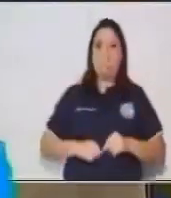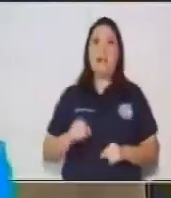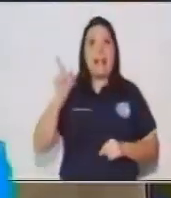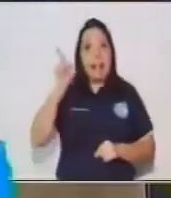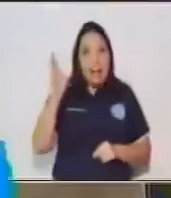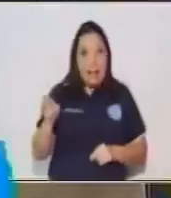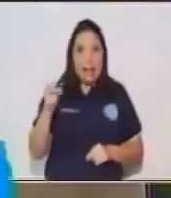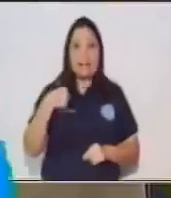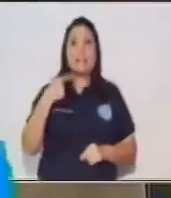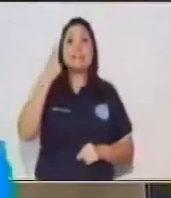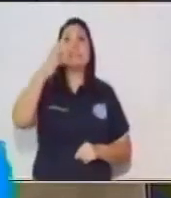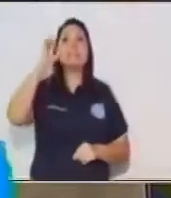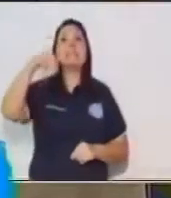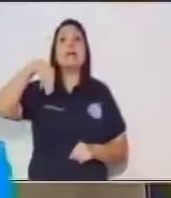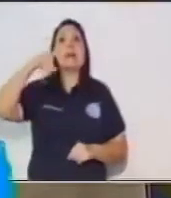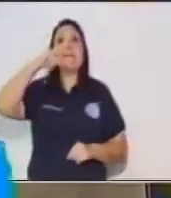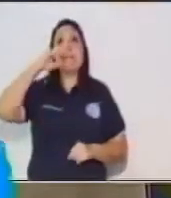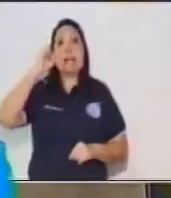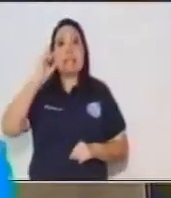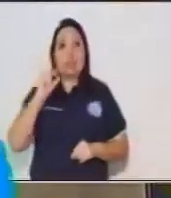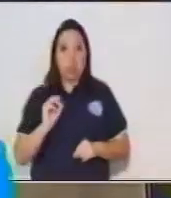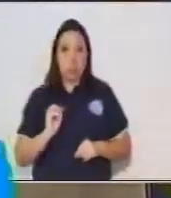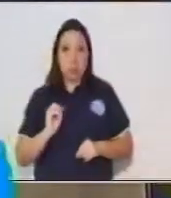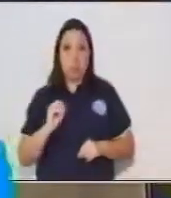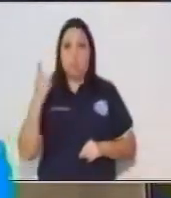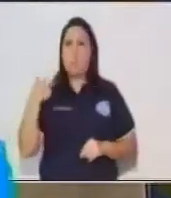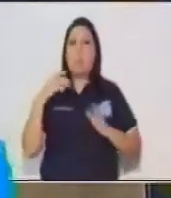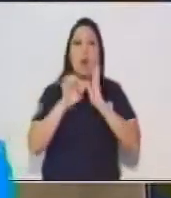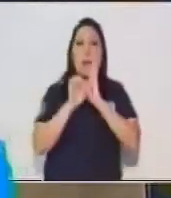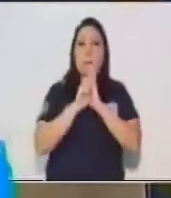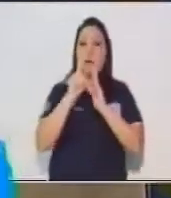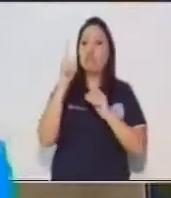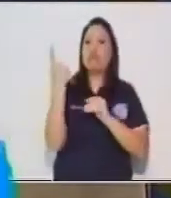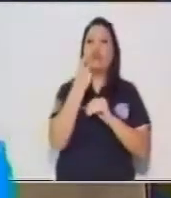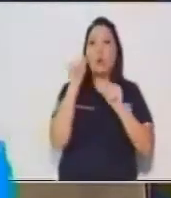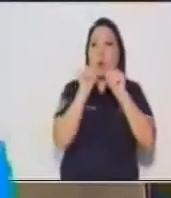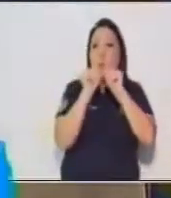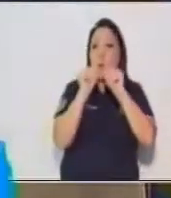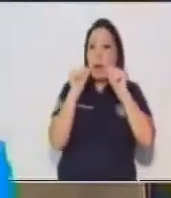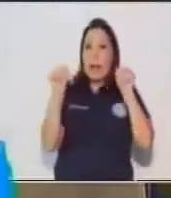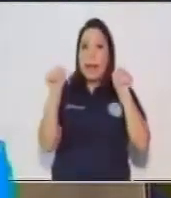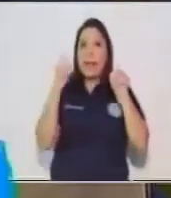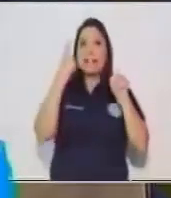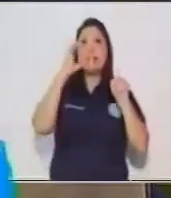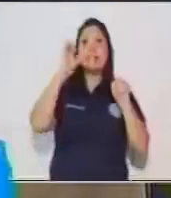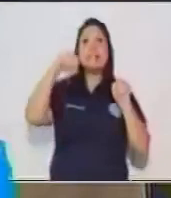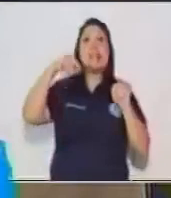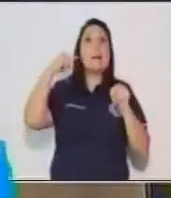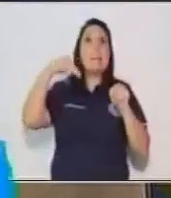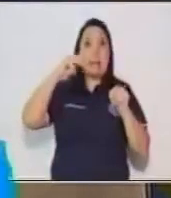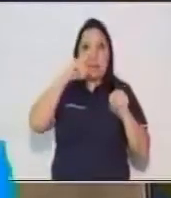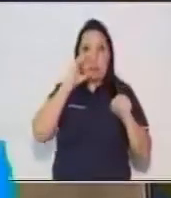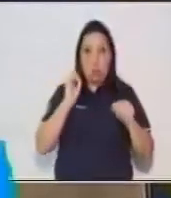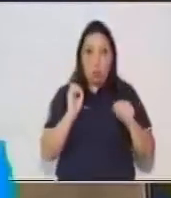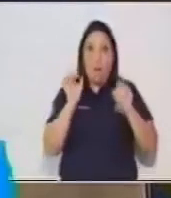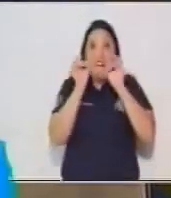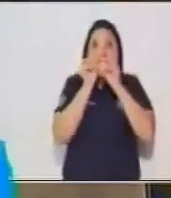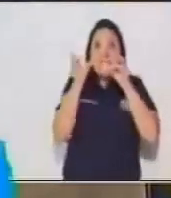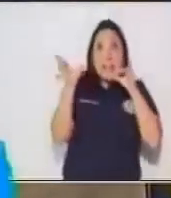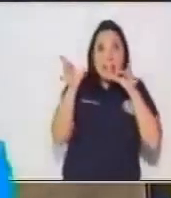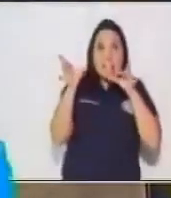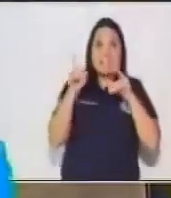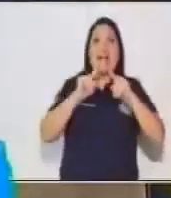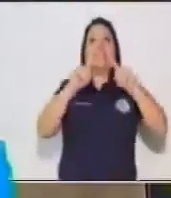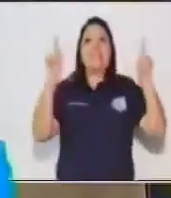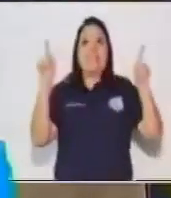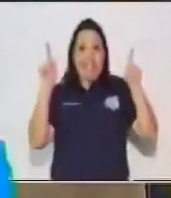un segmento. Si solo tiene una línea arriba, es un segmento. Ahora,